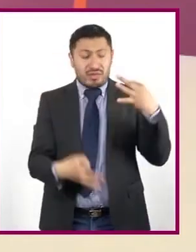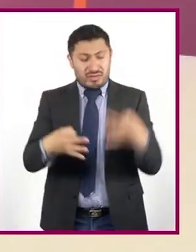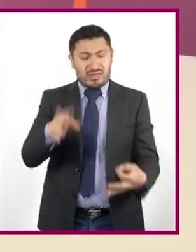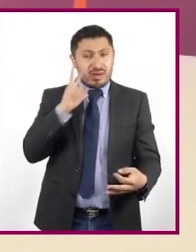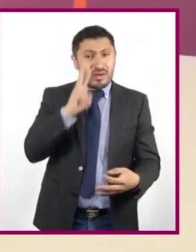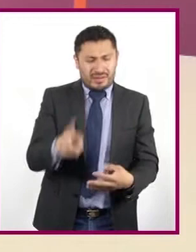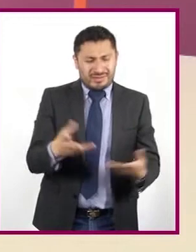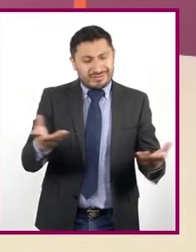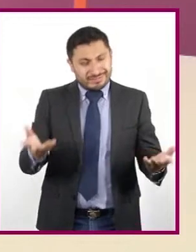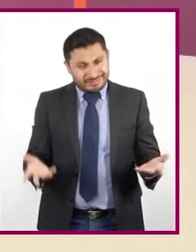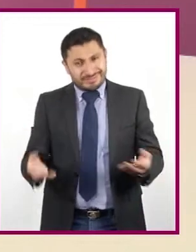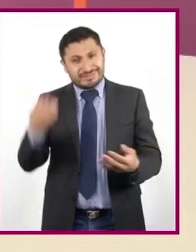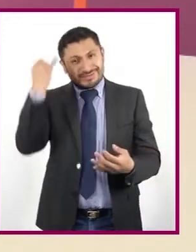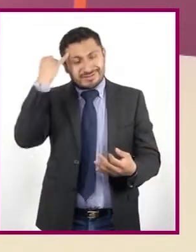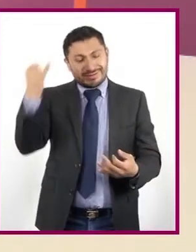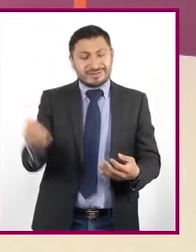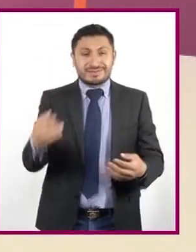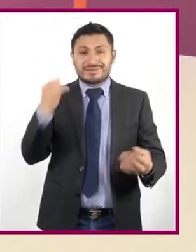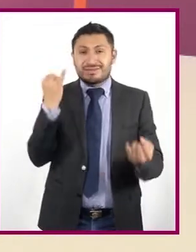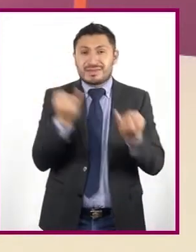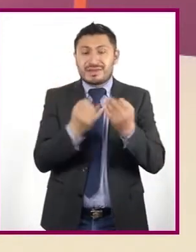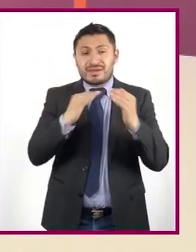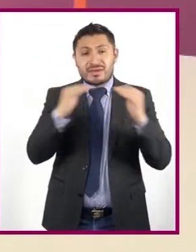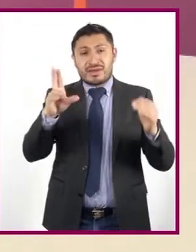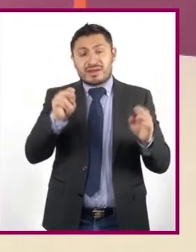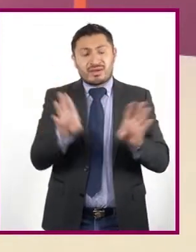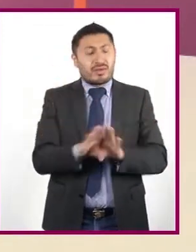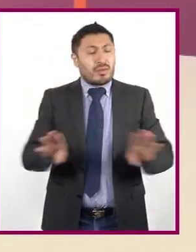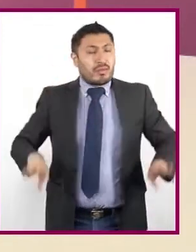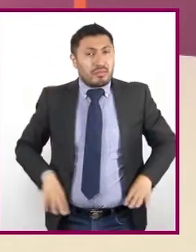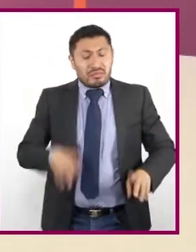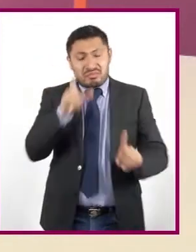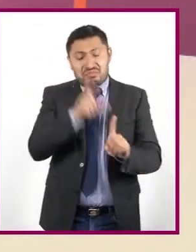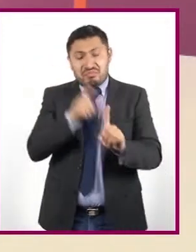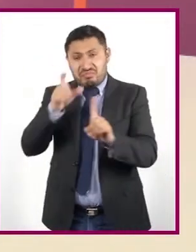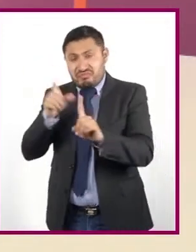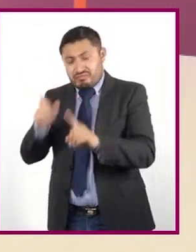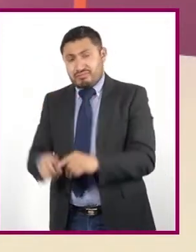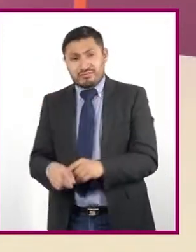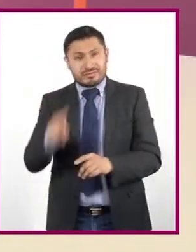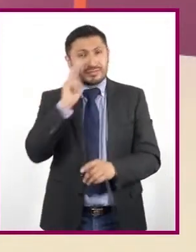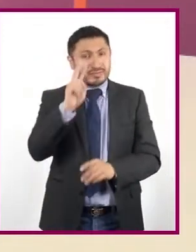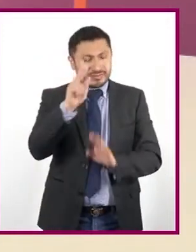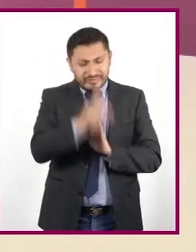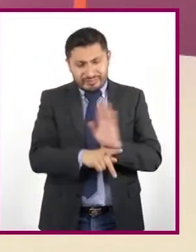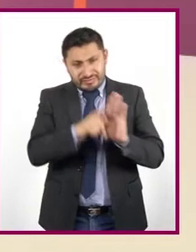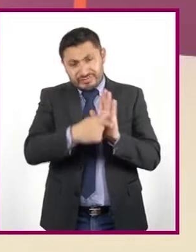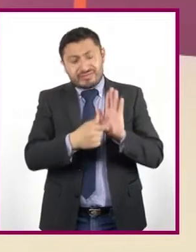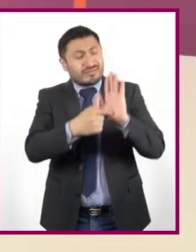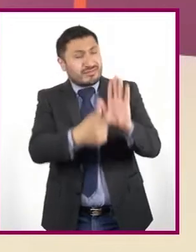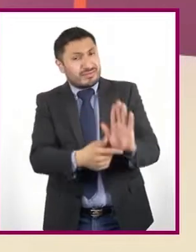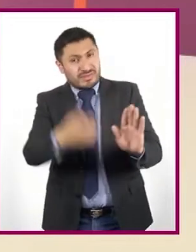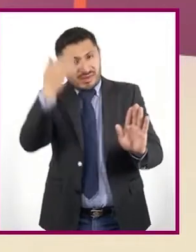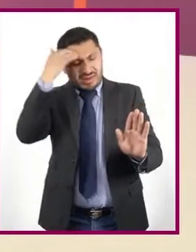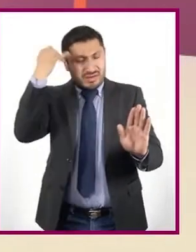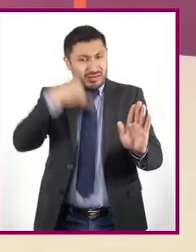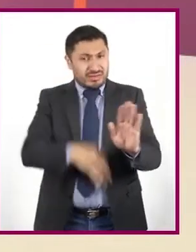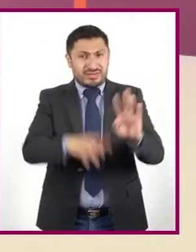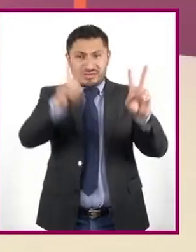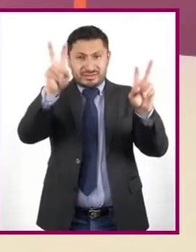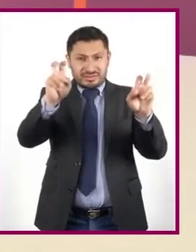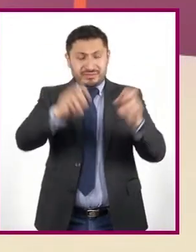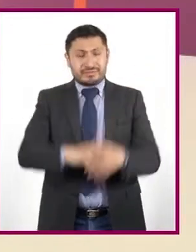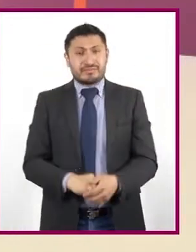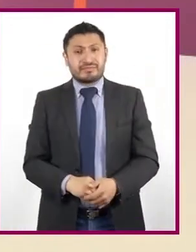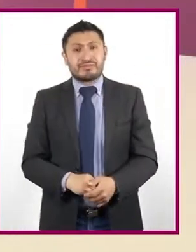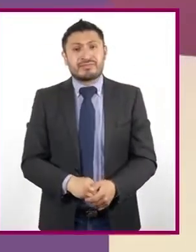idea de igualdad no debe centrarse en aspectos físicos. Veamos y escuchemos el siguiente video para profundizar un poco más